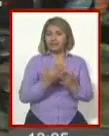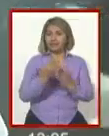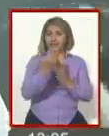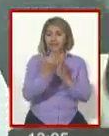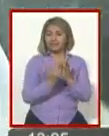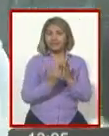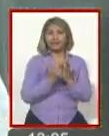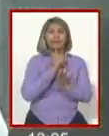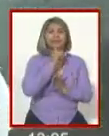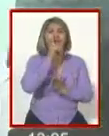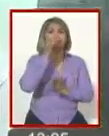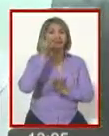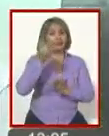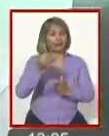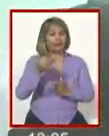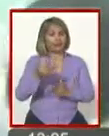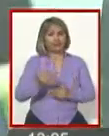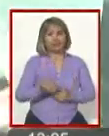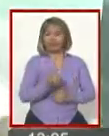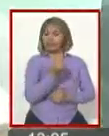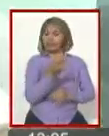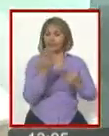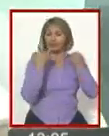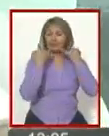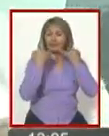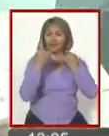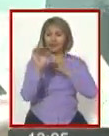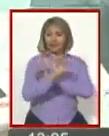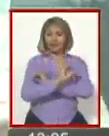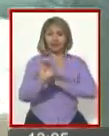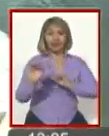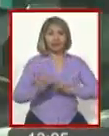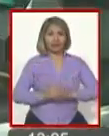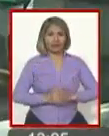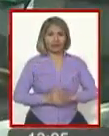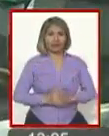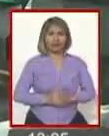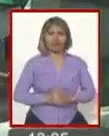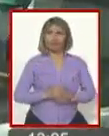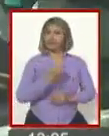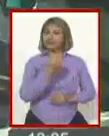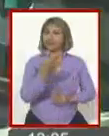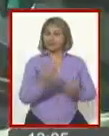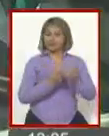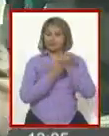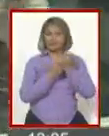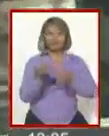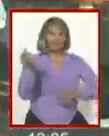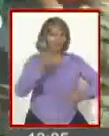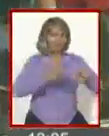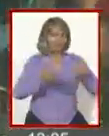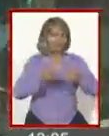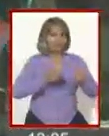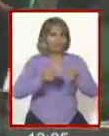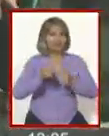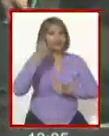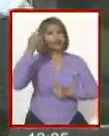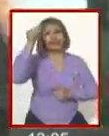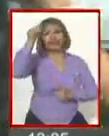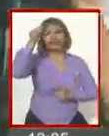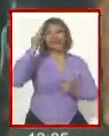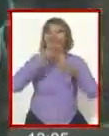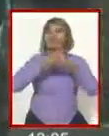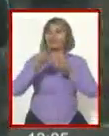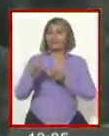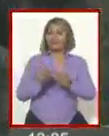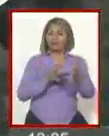¿no? ¿Usted como asegurador le han informado algo dentro de la institución? No me he informado nada. Hay de quienes apoyan que sus aportes sean administrados por el gobierno,